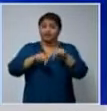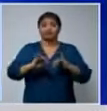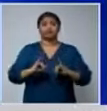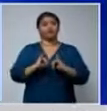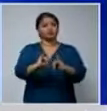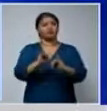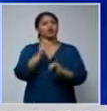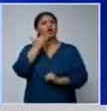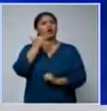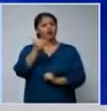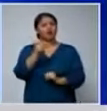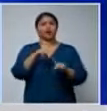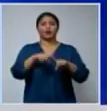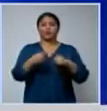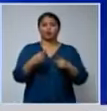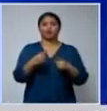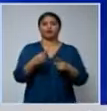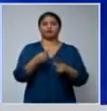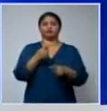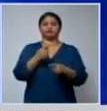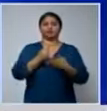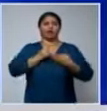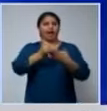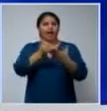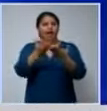modifican y ayudan al control de la pandemia.